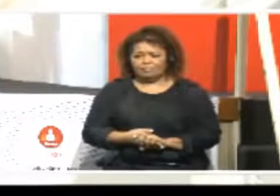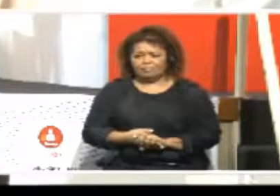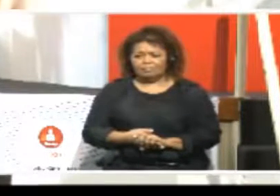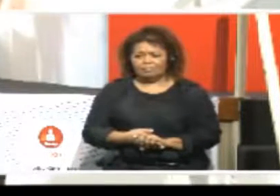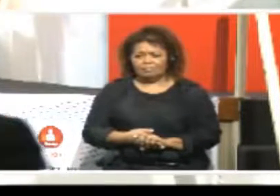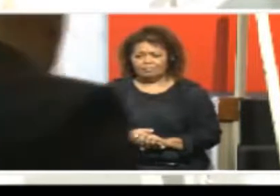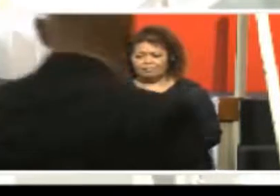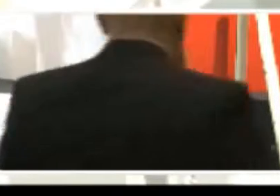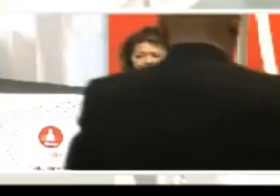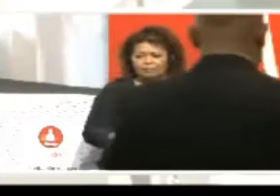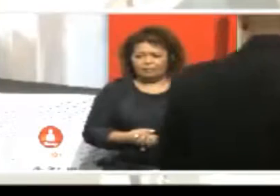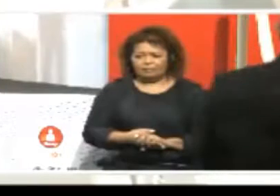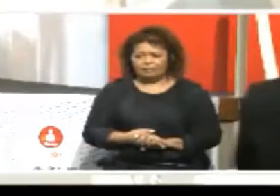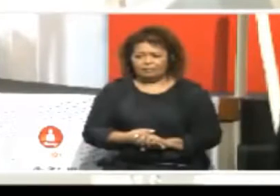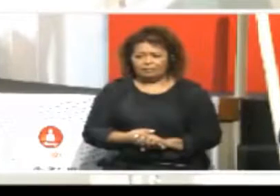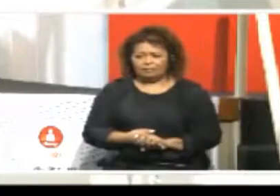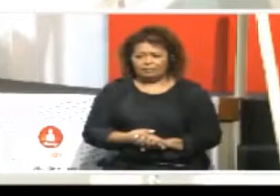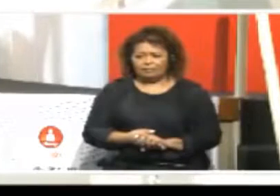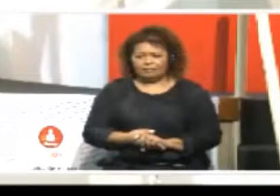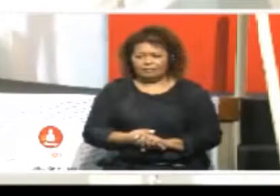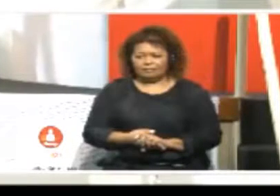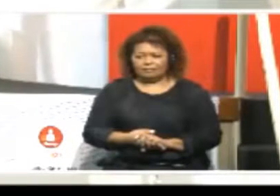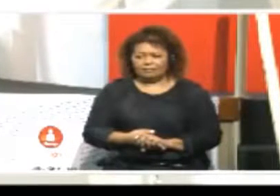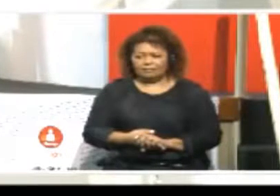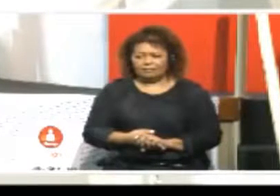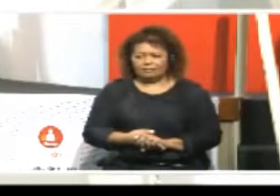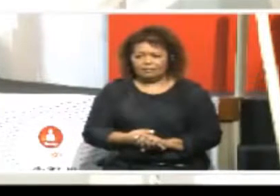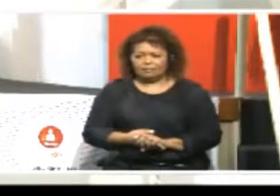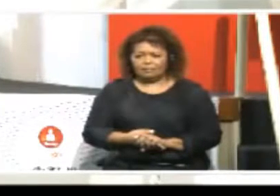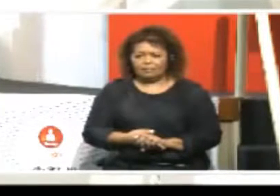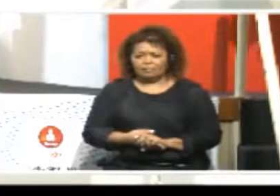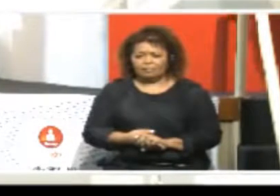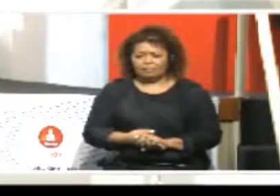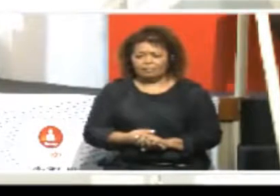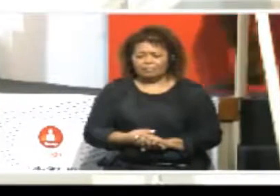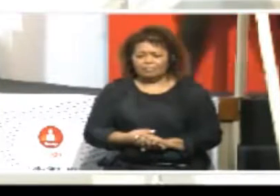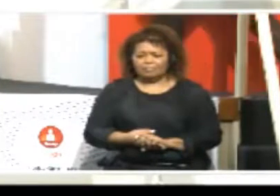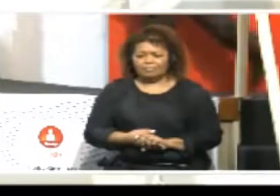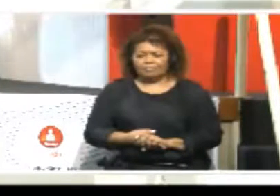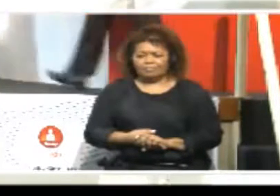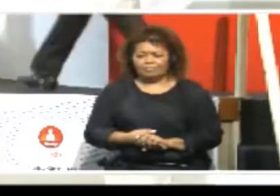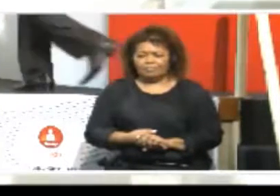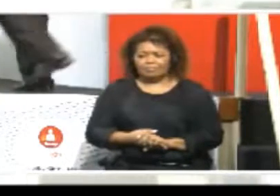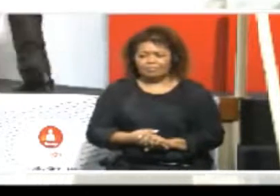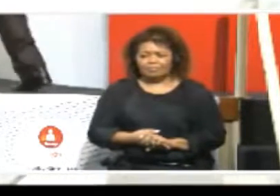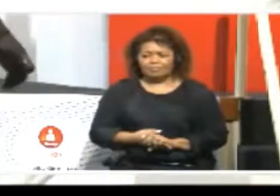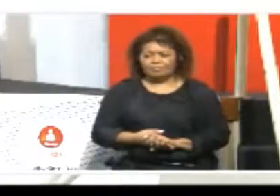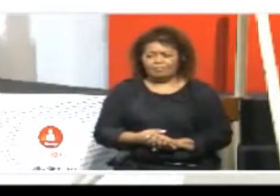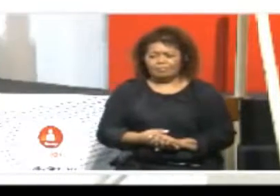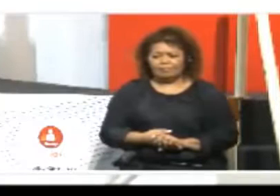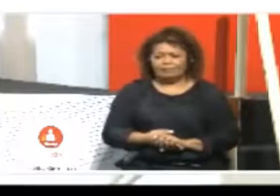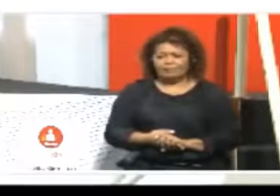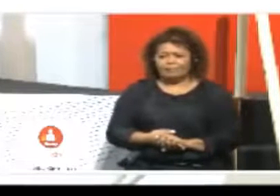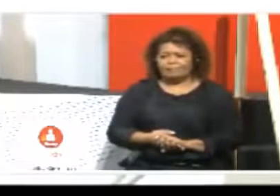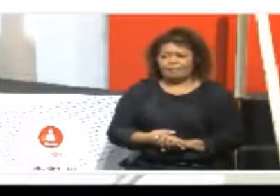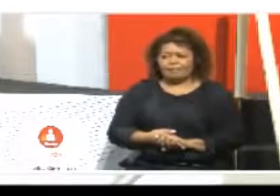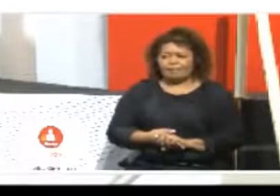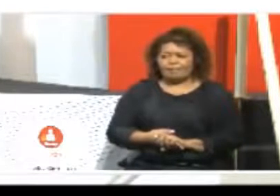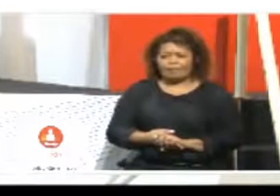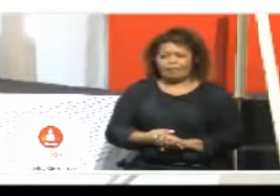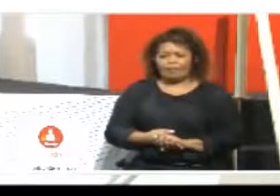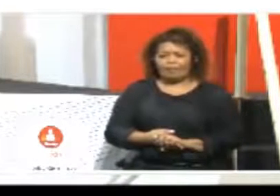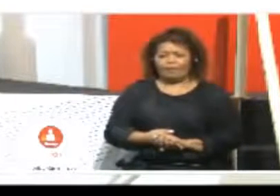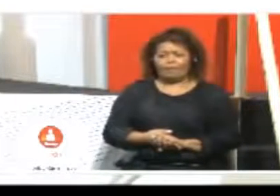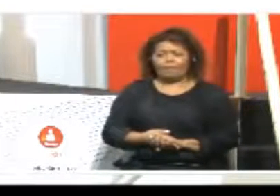¿Dónde está aquella? Ok, excelente. Ahora parece que se movió. Bueno. Entonces, lo quise hacer